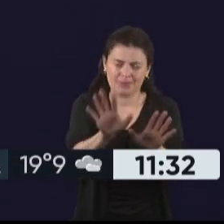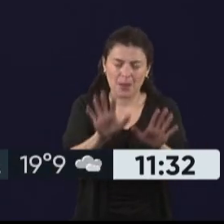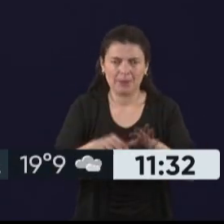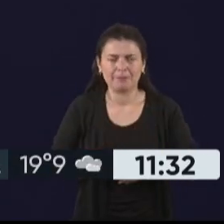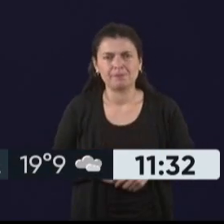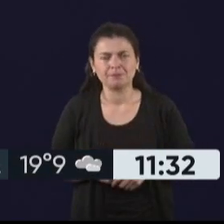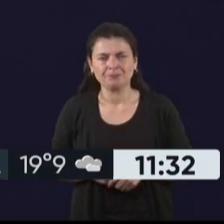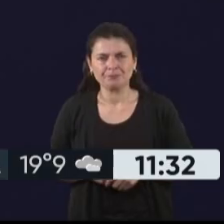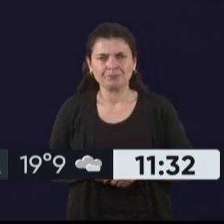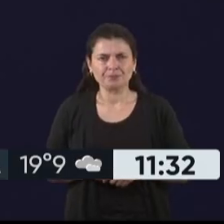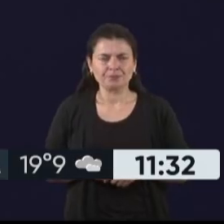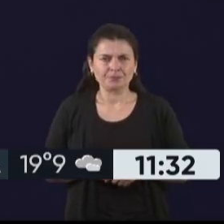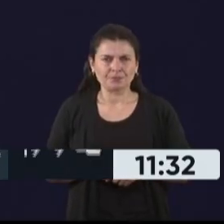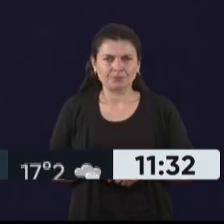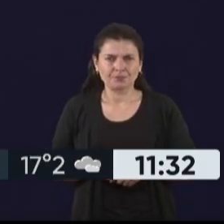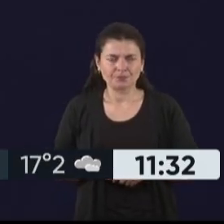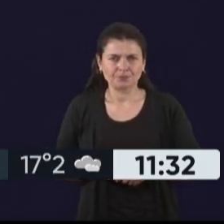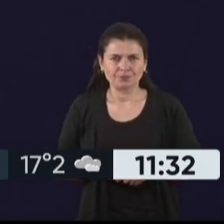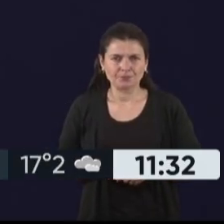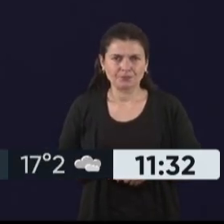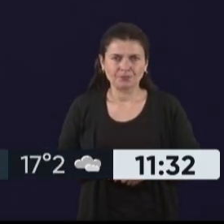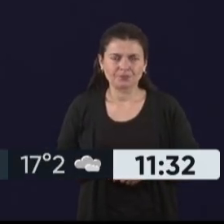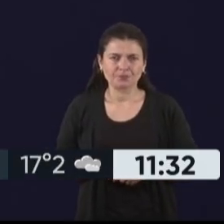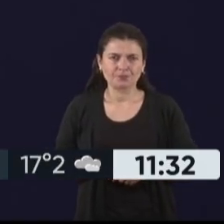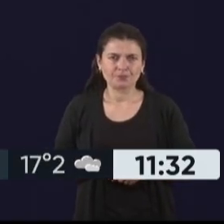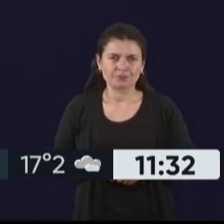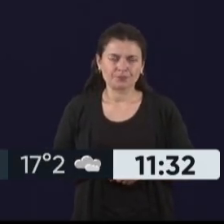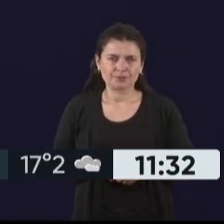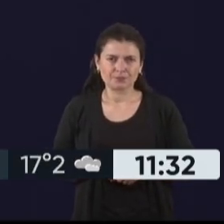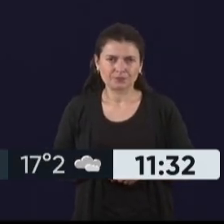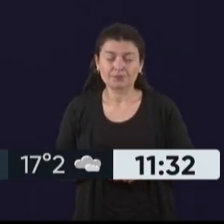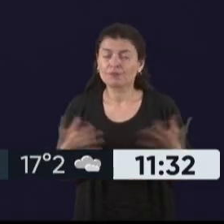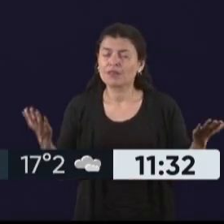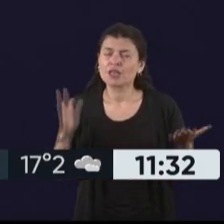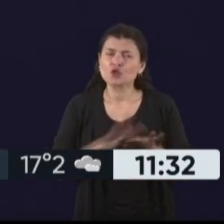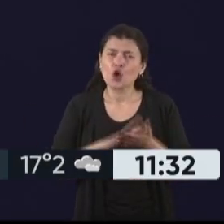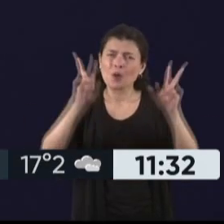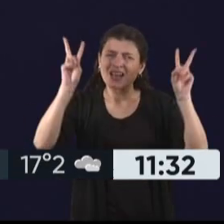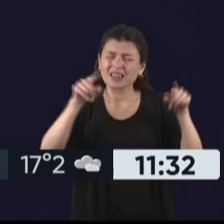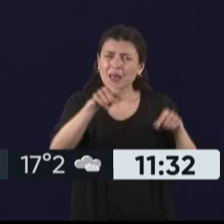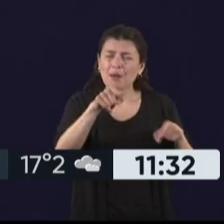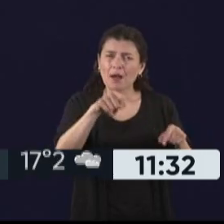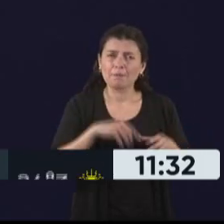buenas. A ver, con respecto a